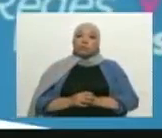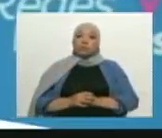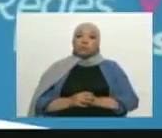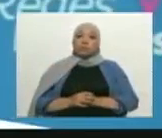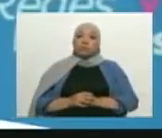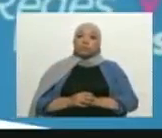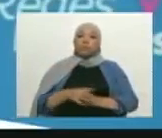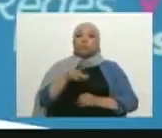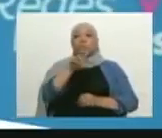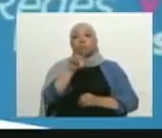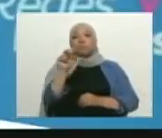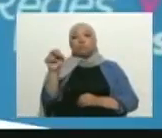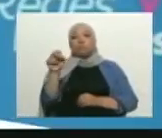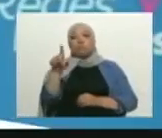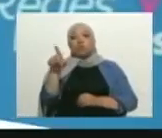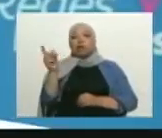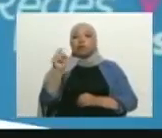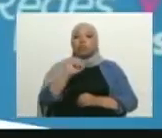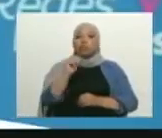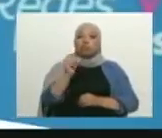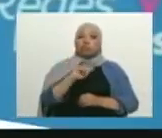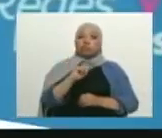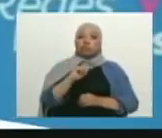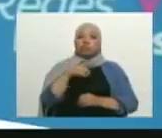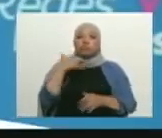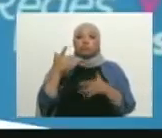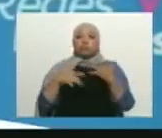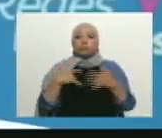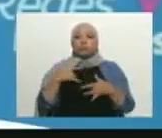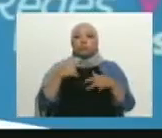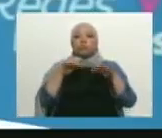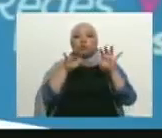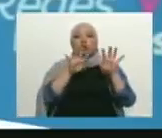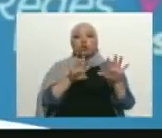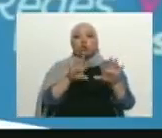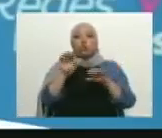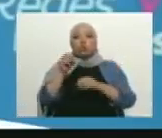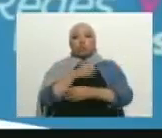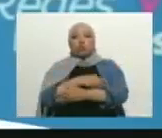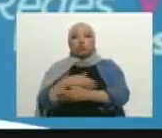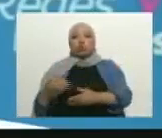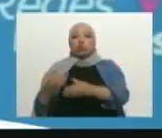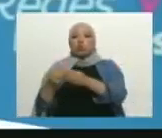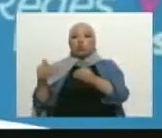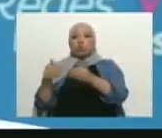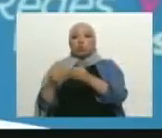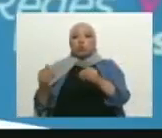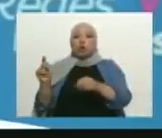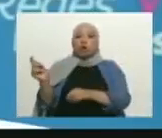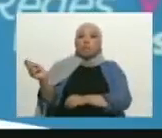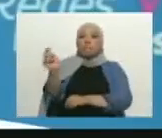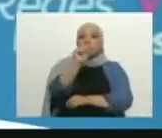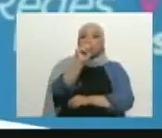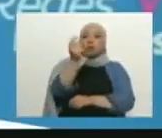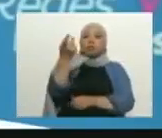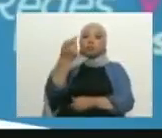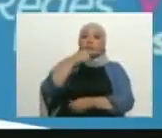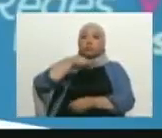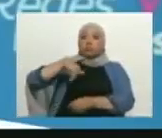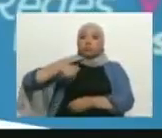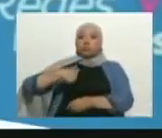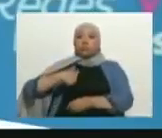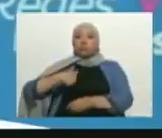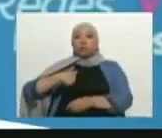300. Y en un mes estamos hablando de 900 millones de dólares que estarían ingresando, padre Numa